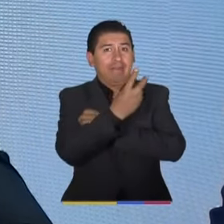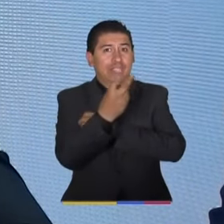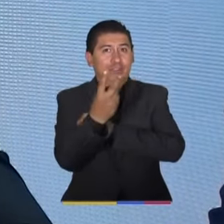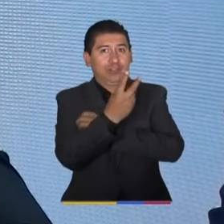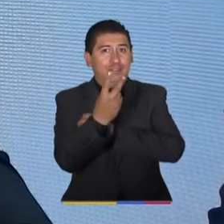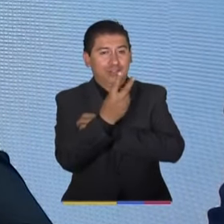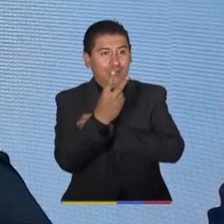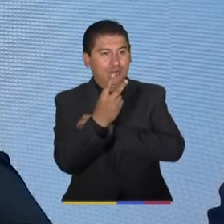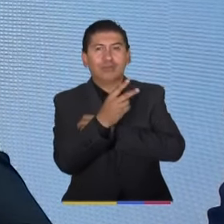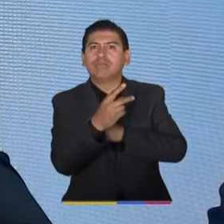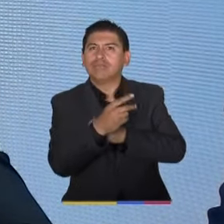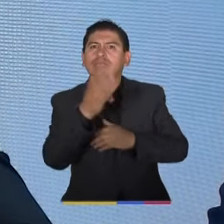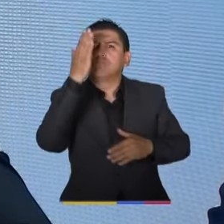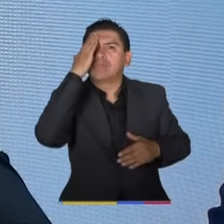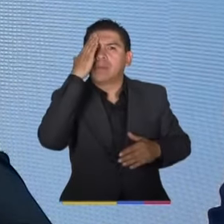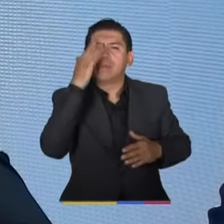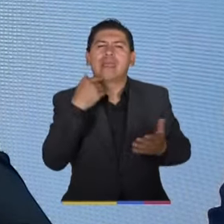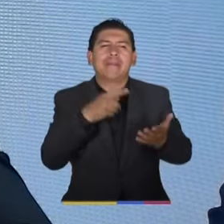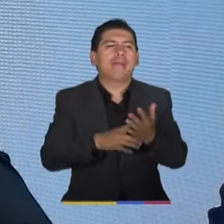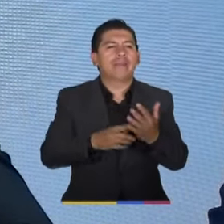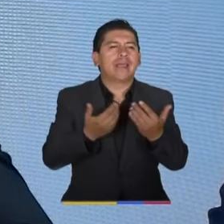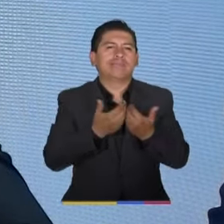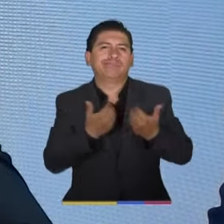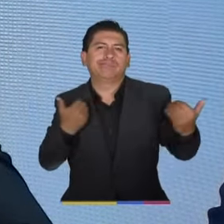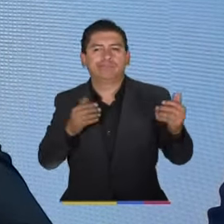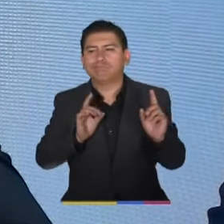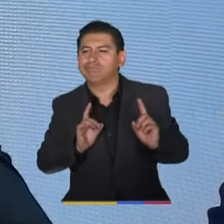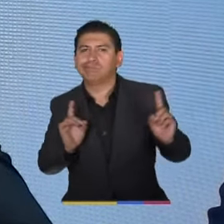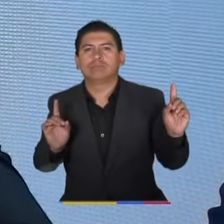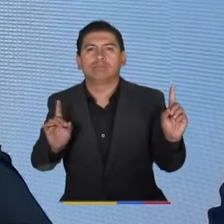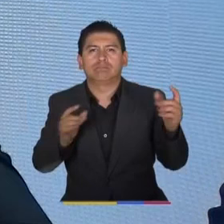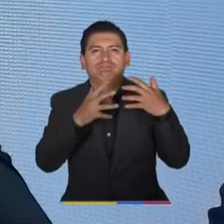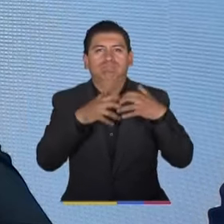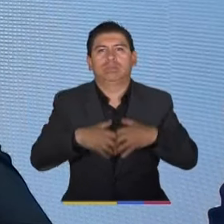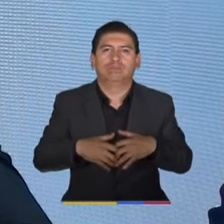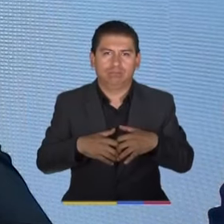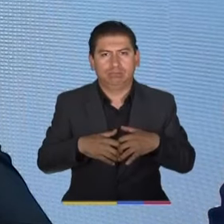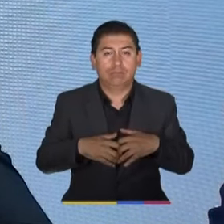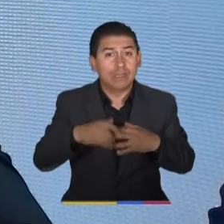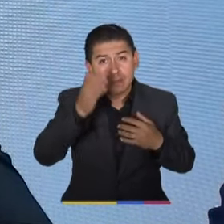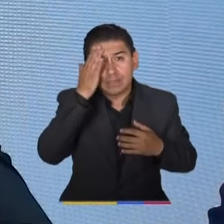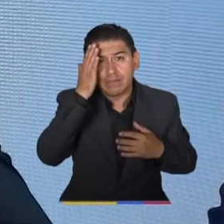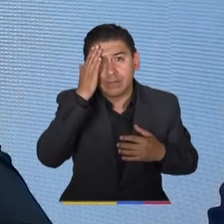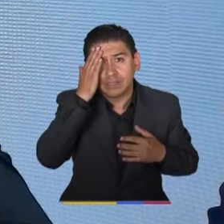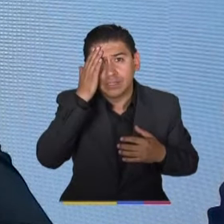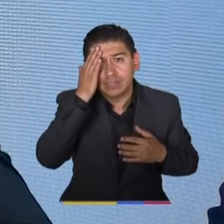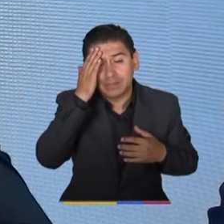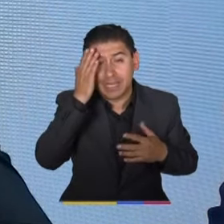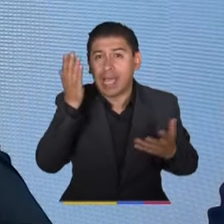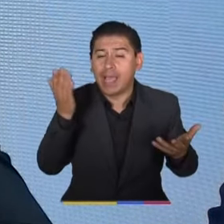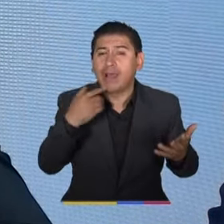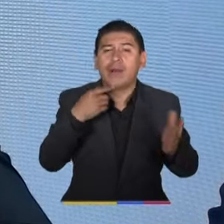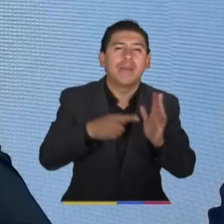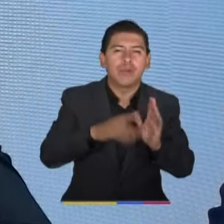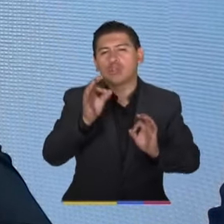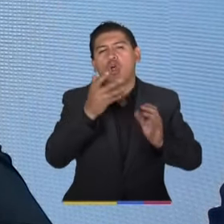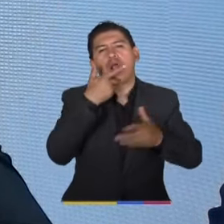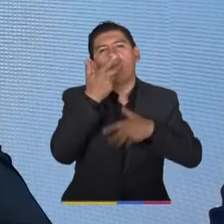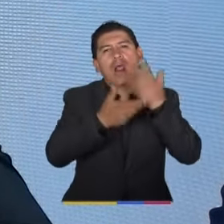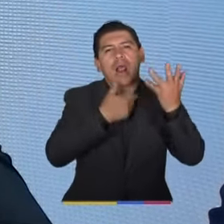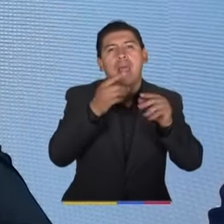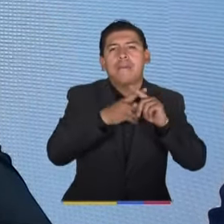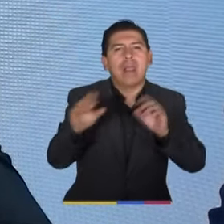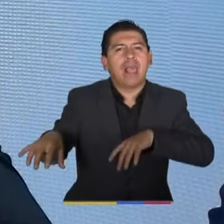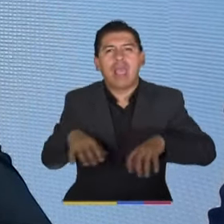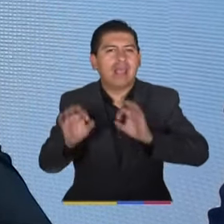Iberoamérica sabemos que la falta de integración tiene un alto costo y también que las palabras sin acción carecen